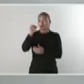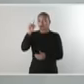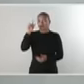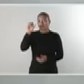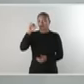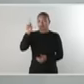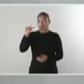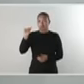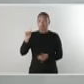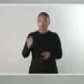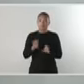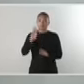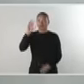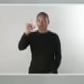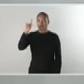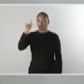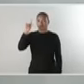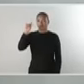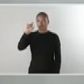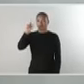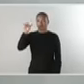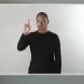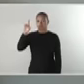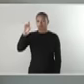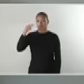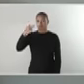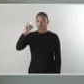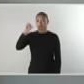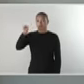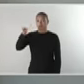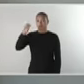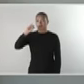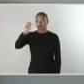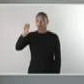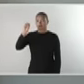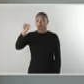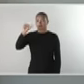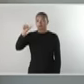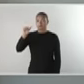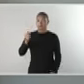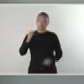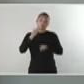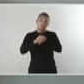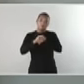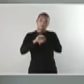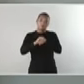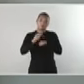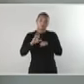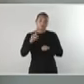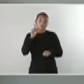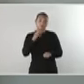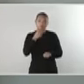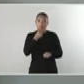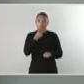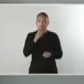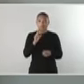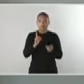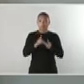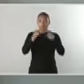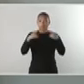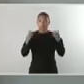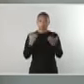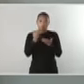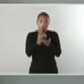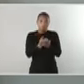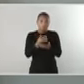Baltasar Manuel Hinojosa Ochoa Amigas y amigos el desarrollo económico que propongo Tiene